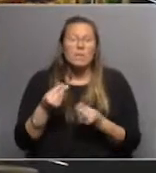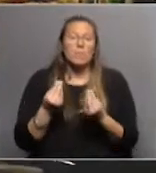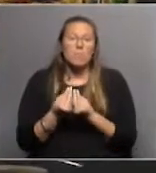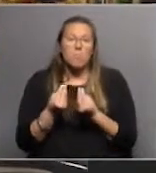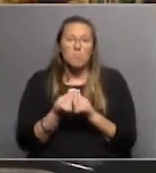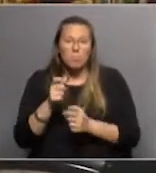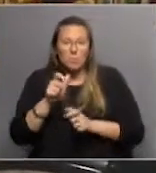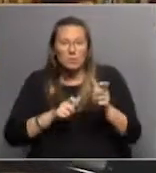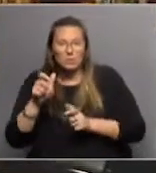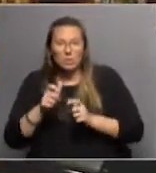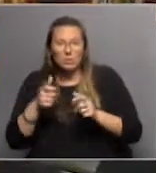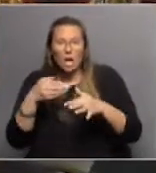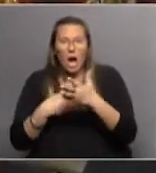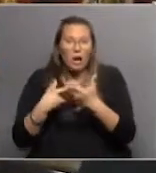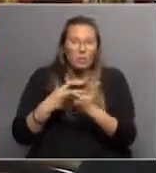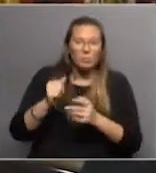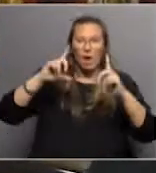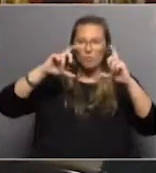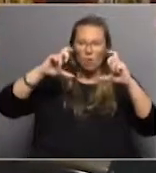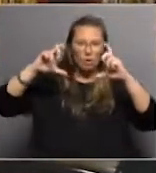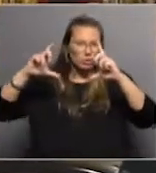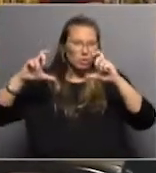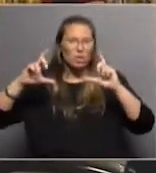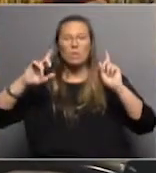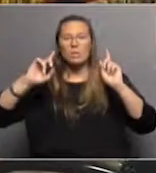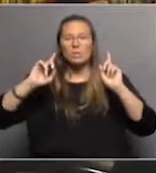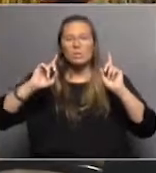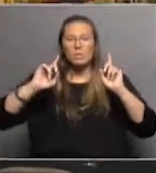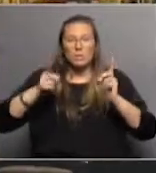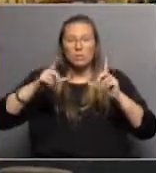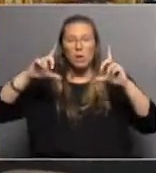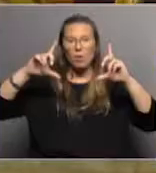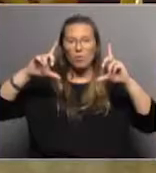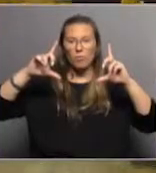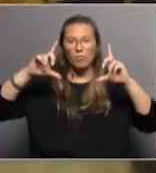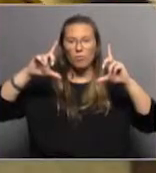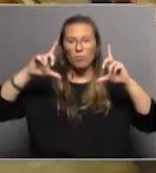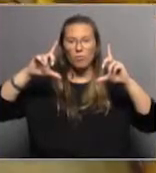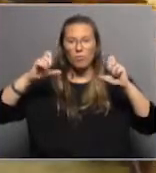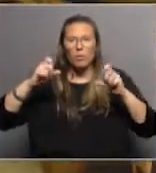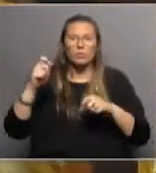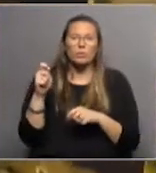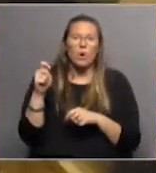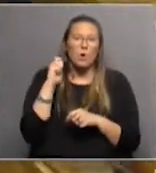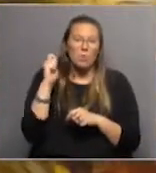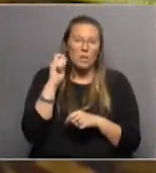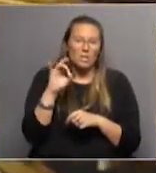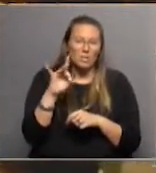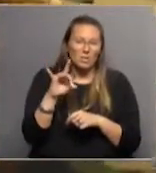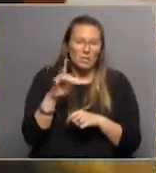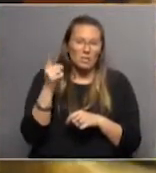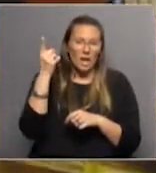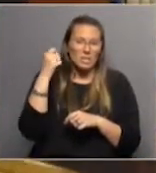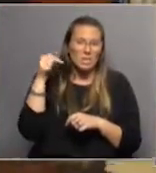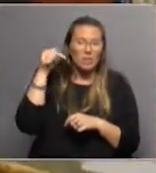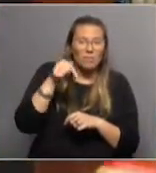a comprar y a sacar fotos inclusive sacan fotos para los cumpleaños de 15. Ayer hubo una muchacha que vino a